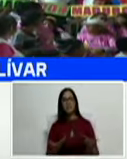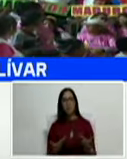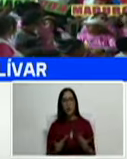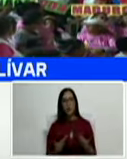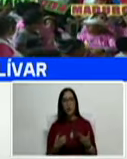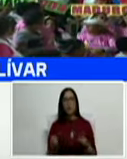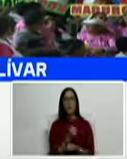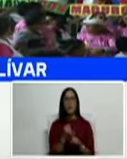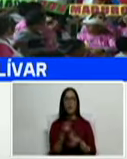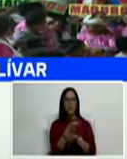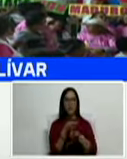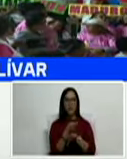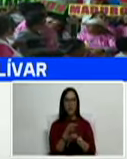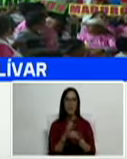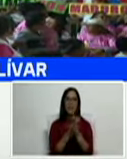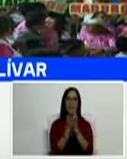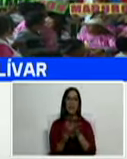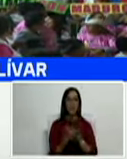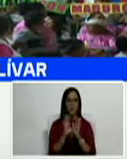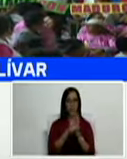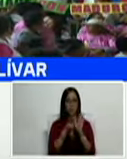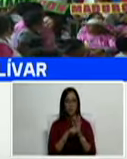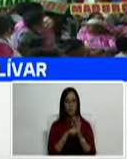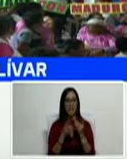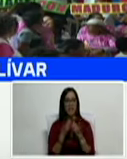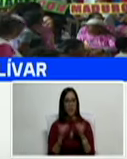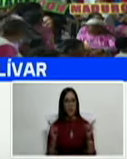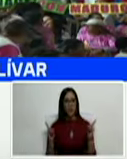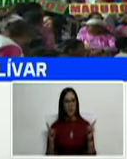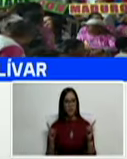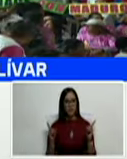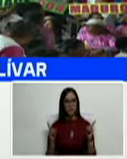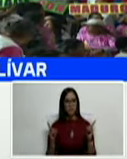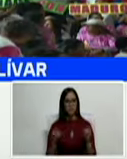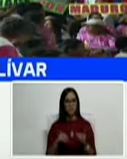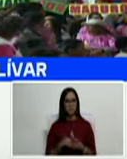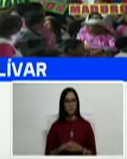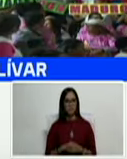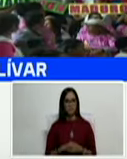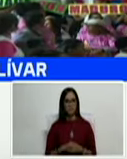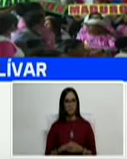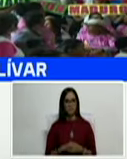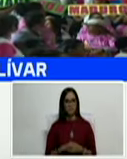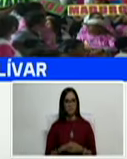un golpe de Estado y acabar con la Constitución y la democracia.